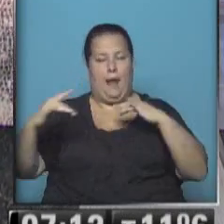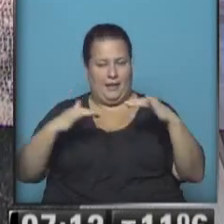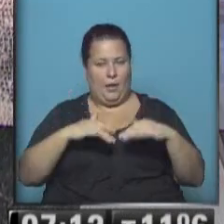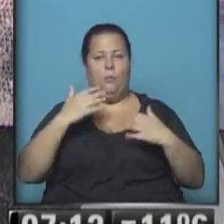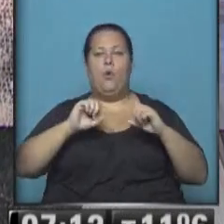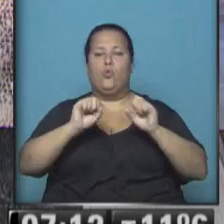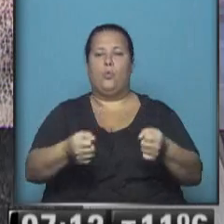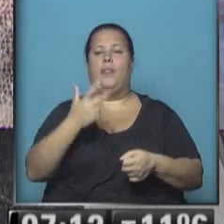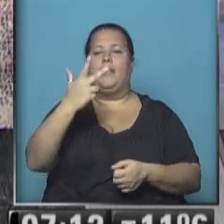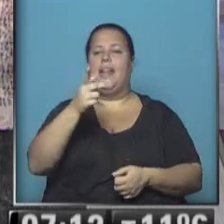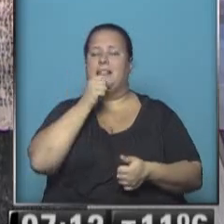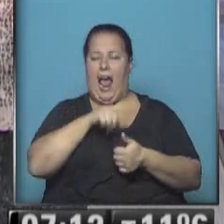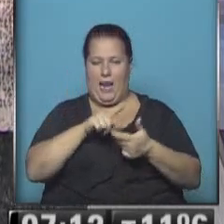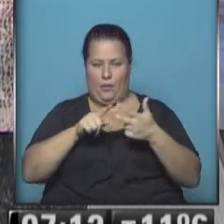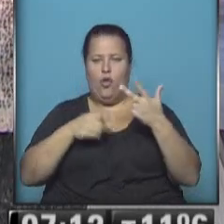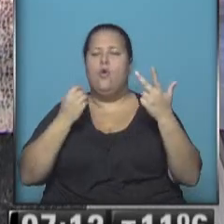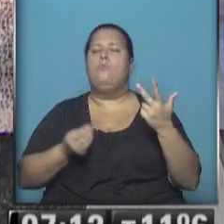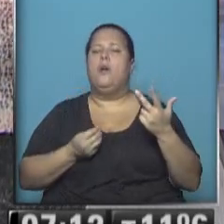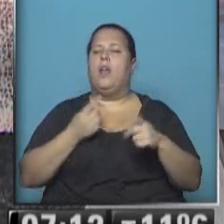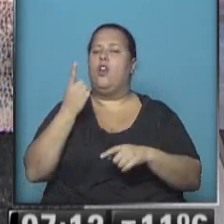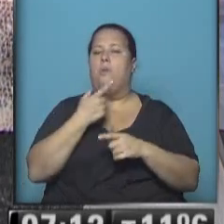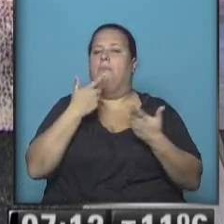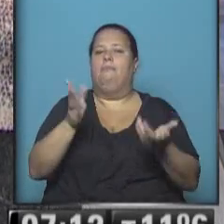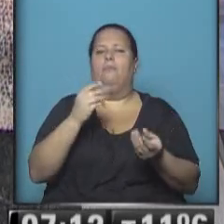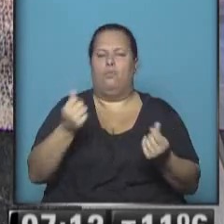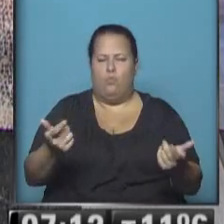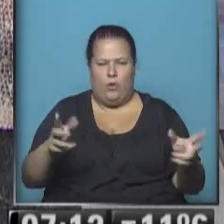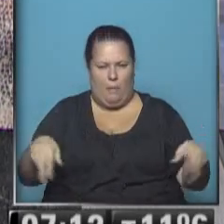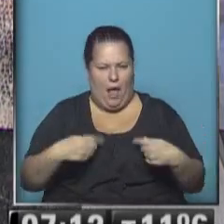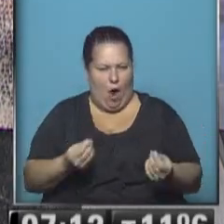ser suspendidos hasta tres árbitros Por qué Porque no pueden justificar tanto dinero que tienen